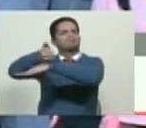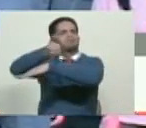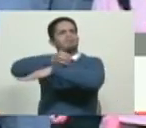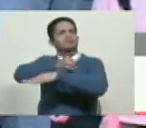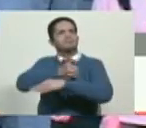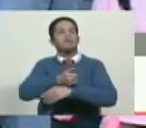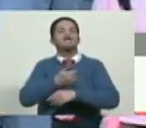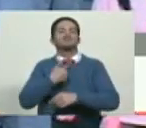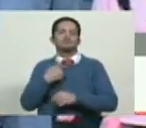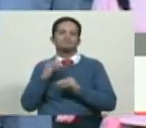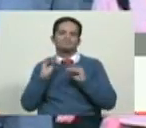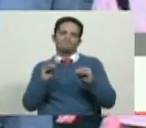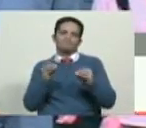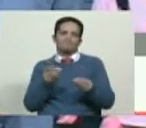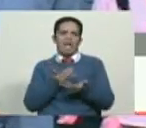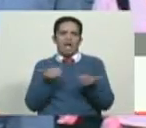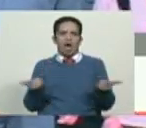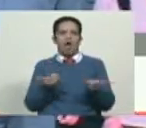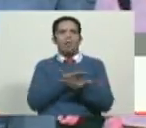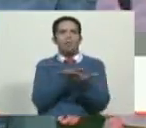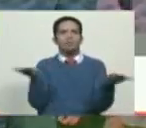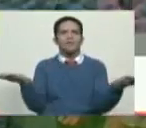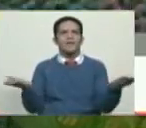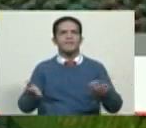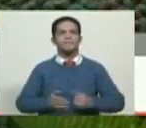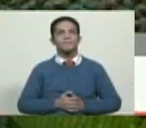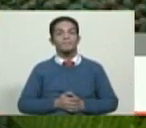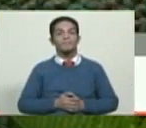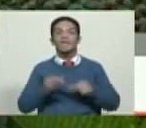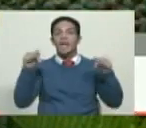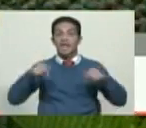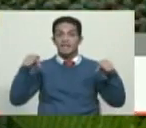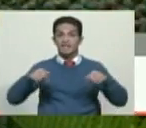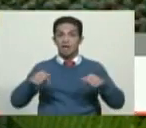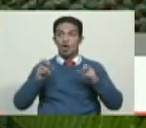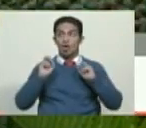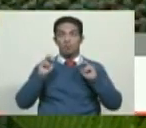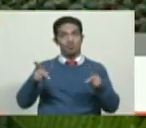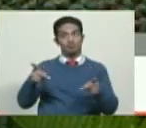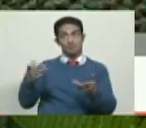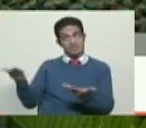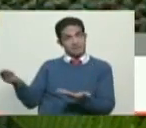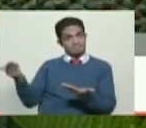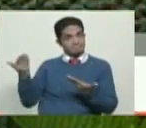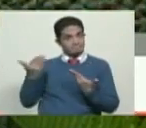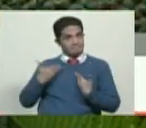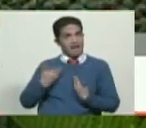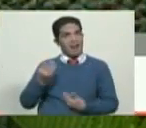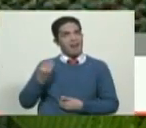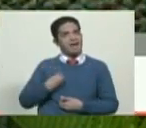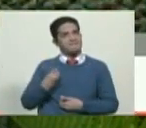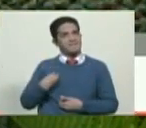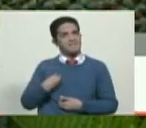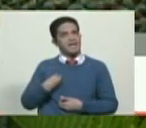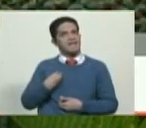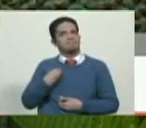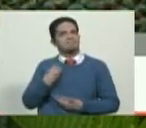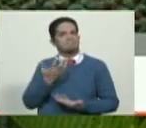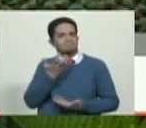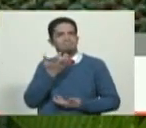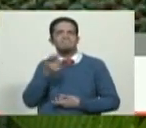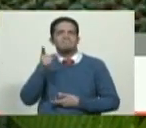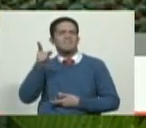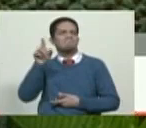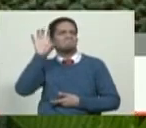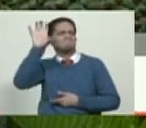ustedes. Esta oportunidad que nos está dando la vida por la agresión imperialista del gobierno de